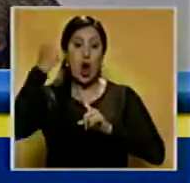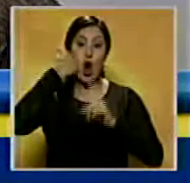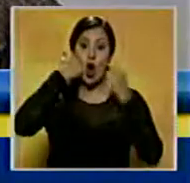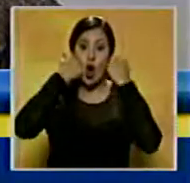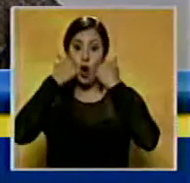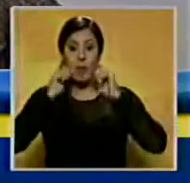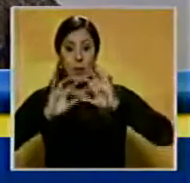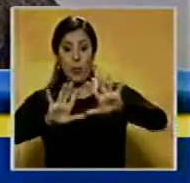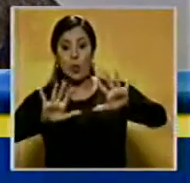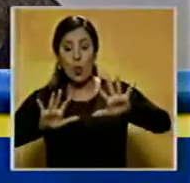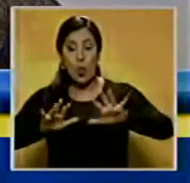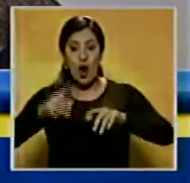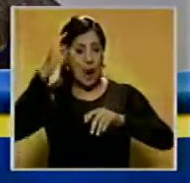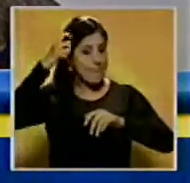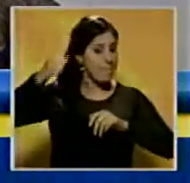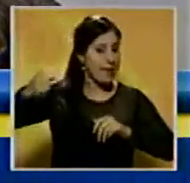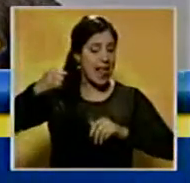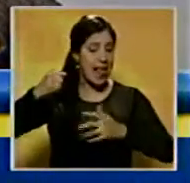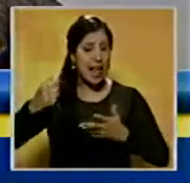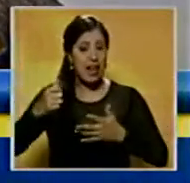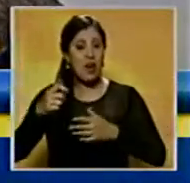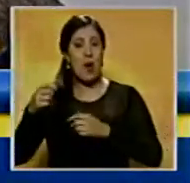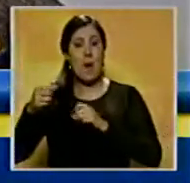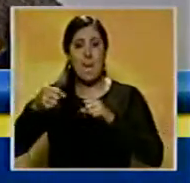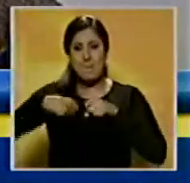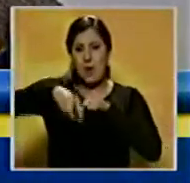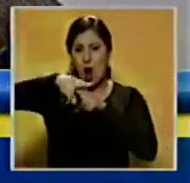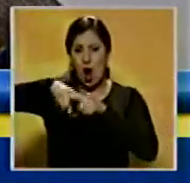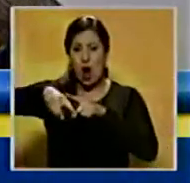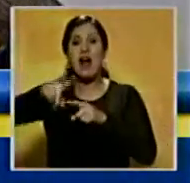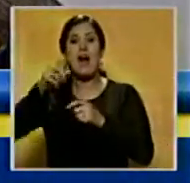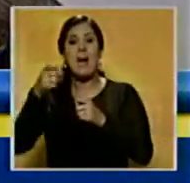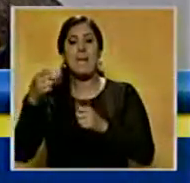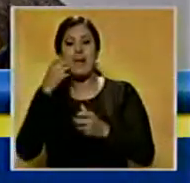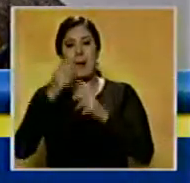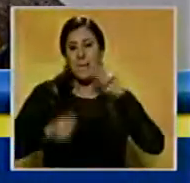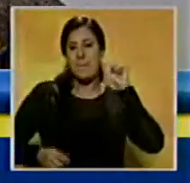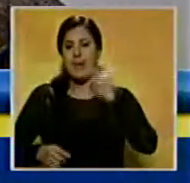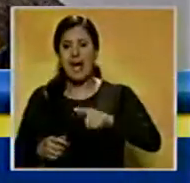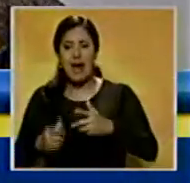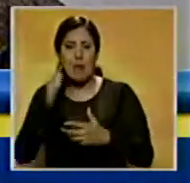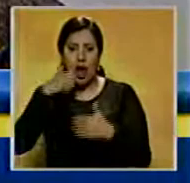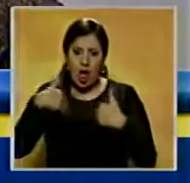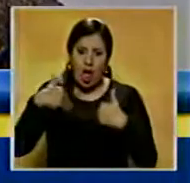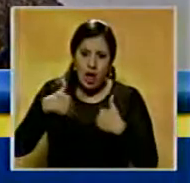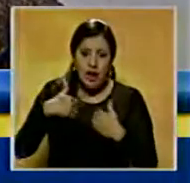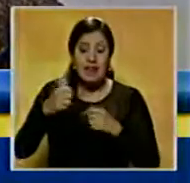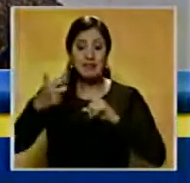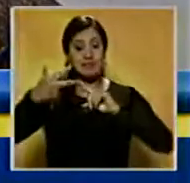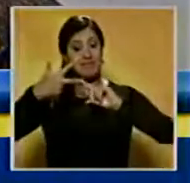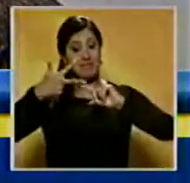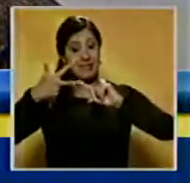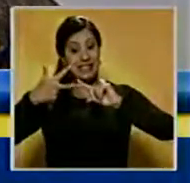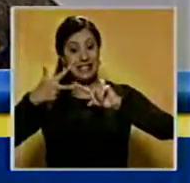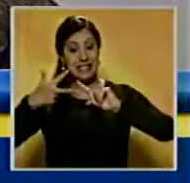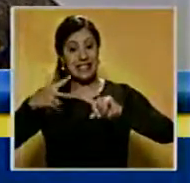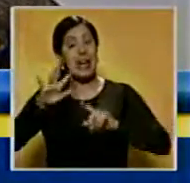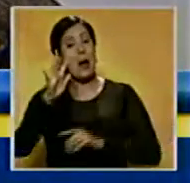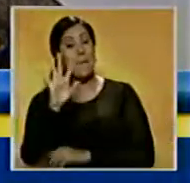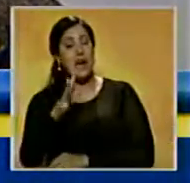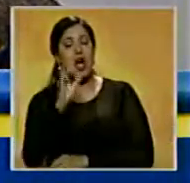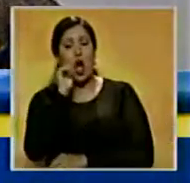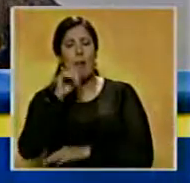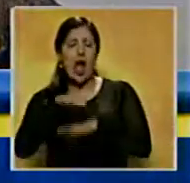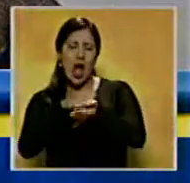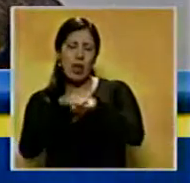golpes, los empujones, los jalones de cabello, las patadas, heridas con armas blancas. Luego llega una tercera fase donde hay un aparente